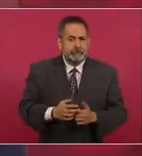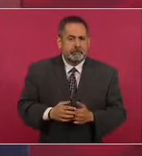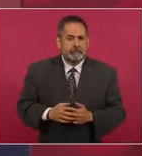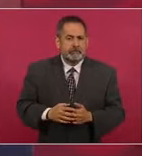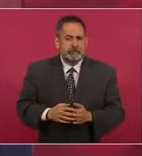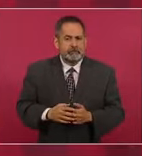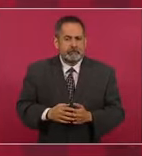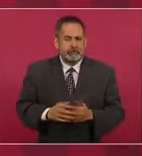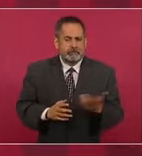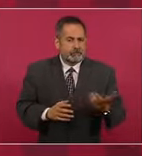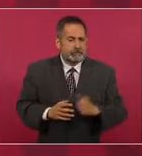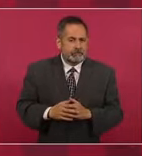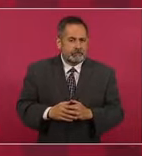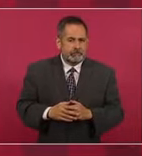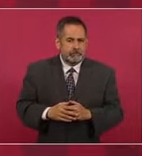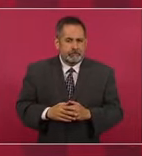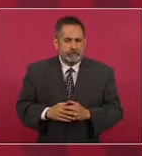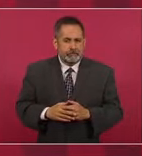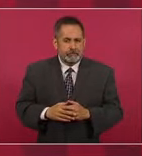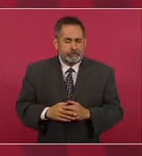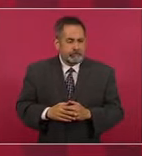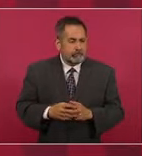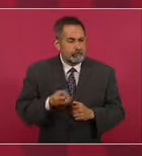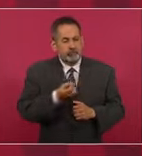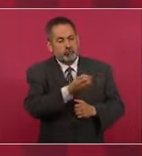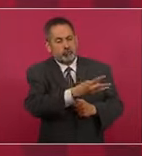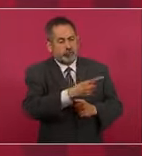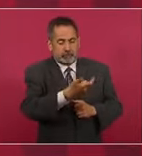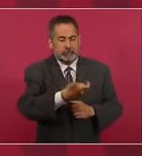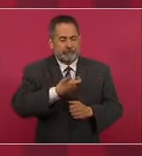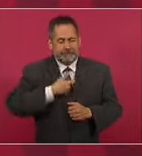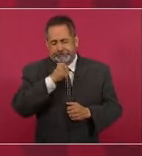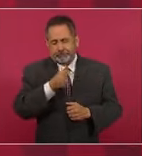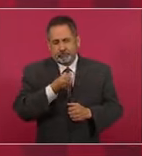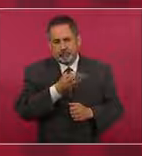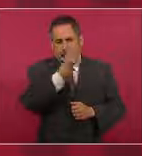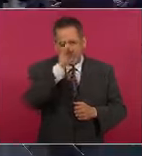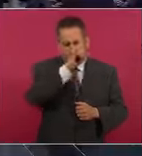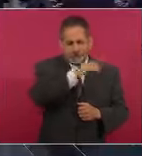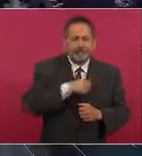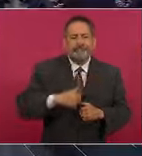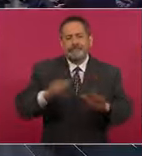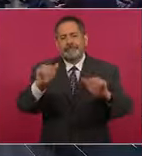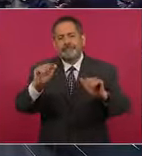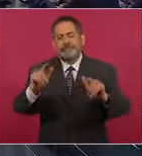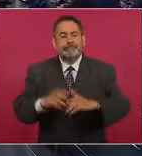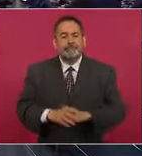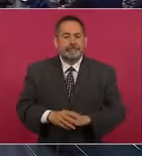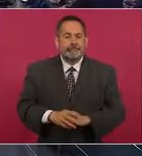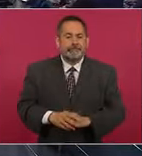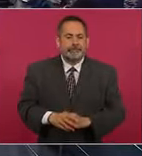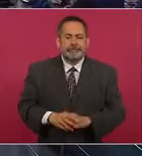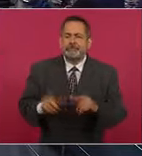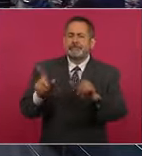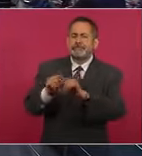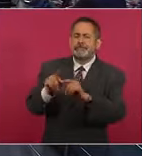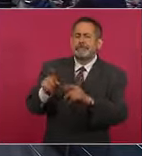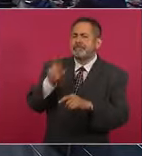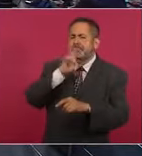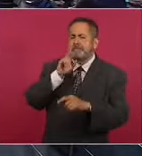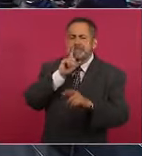no todas las consultas causan honorarios. Claro. Señor presidente, ya me voy. En un segundo tema, rápidamente, señor